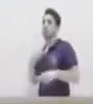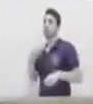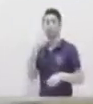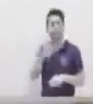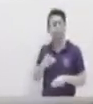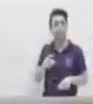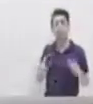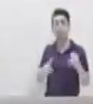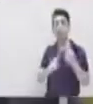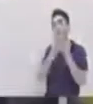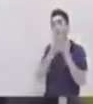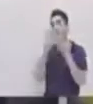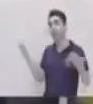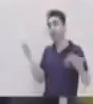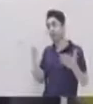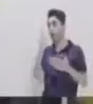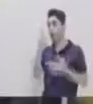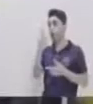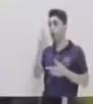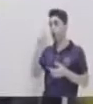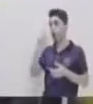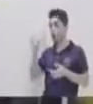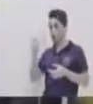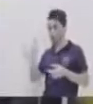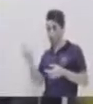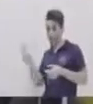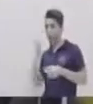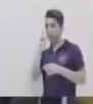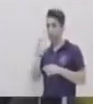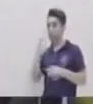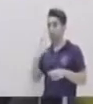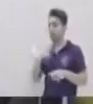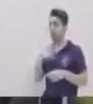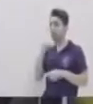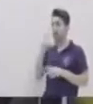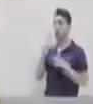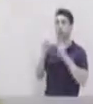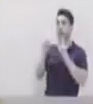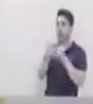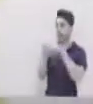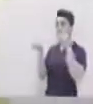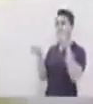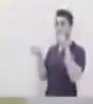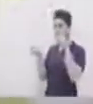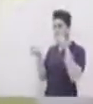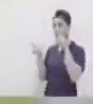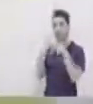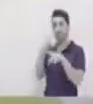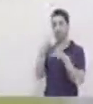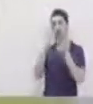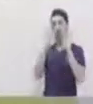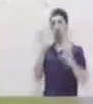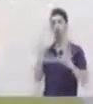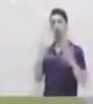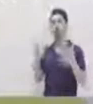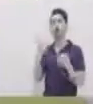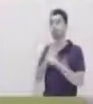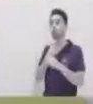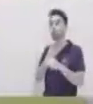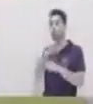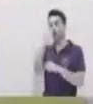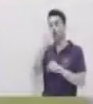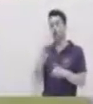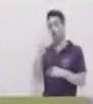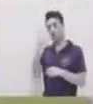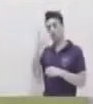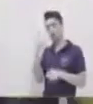de combinatoria, siempre nos vamos a hacer estas dos preguntas. Y luego ya sabemos, pues, las fórmulas que podemos utilizar en cada